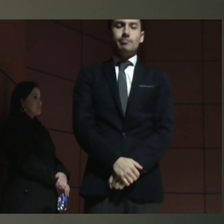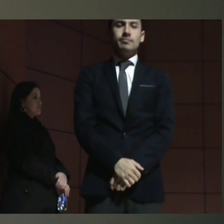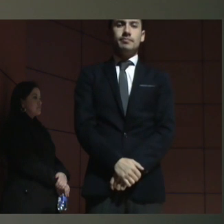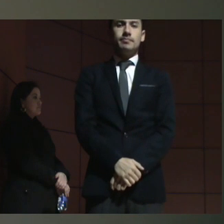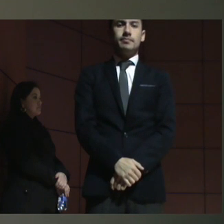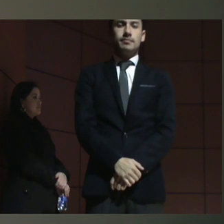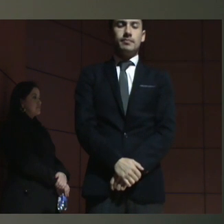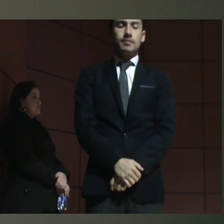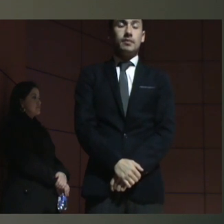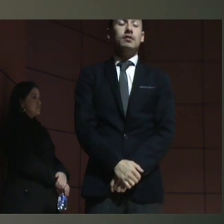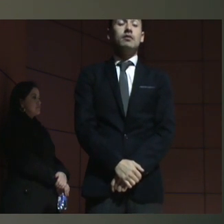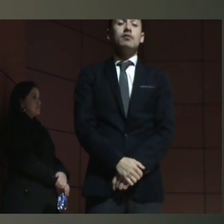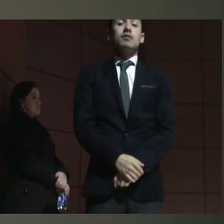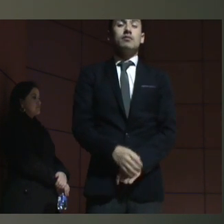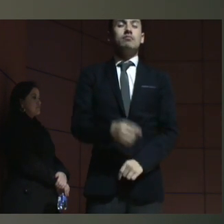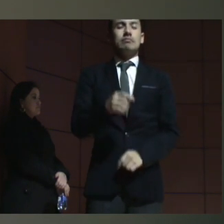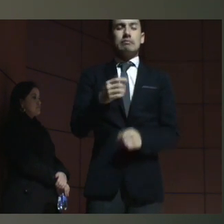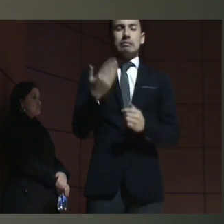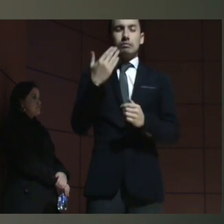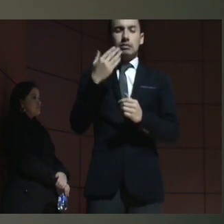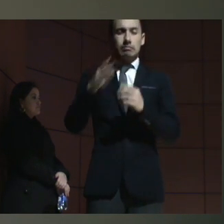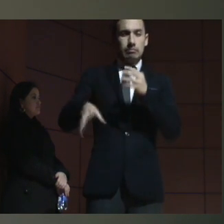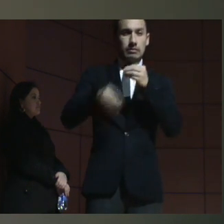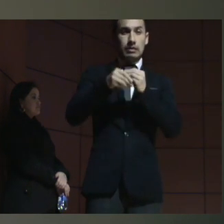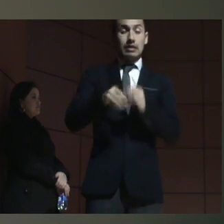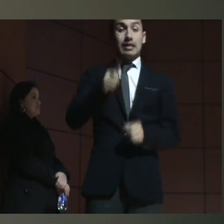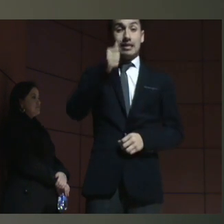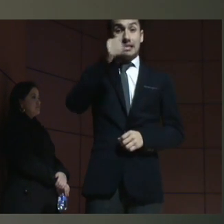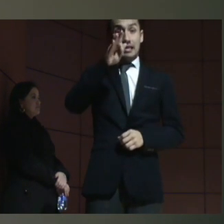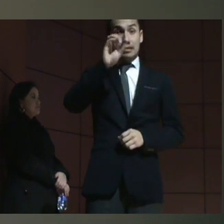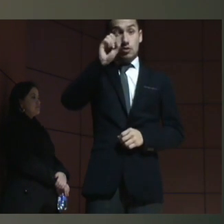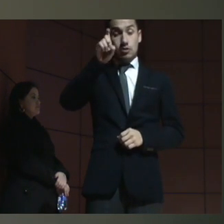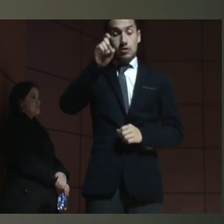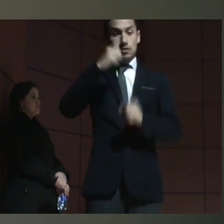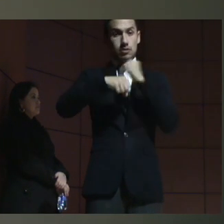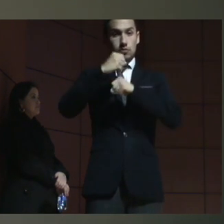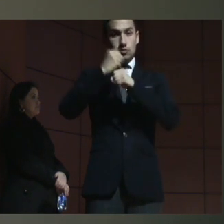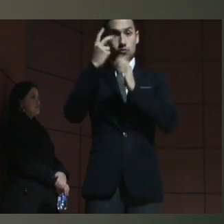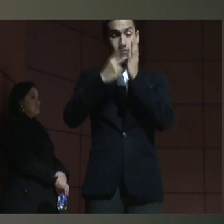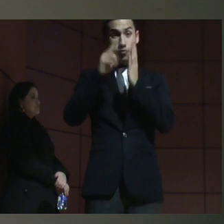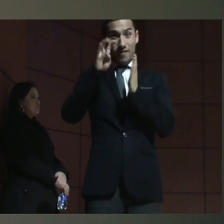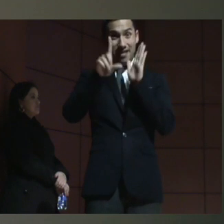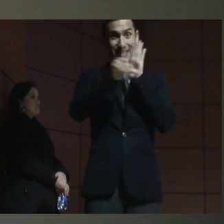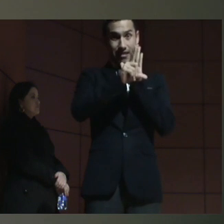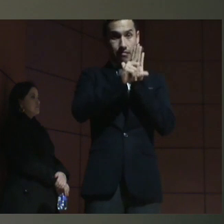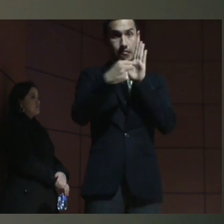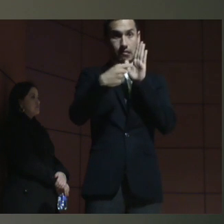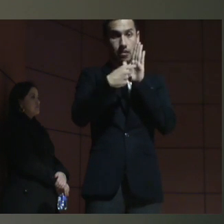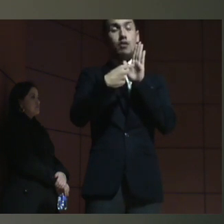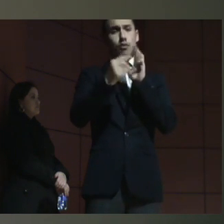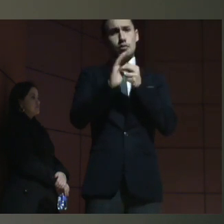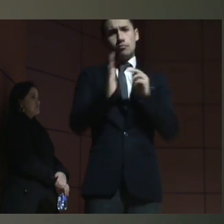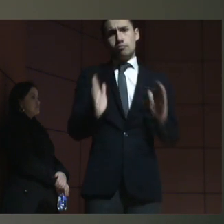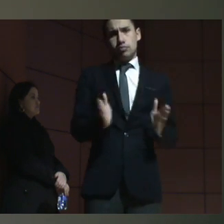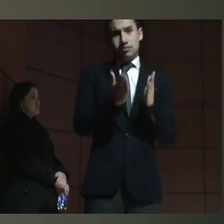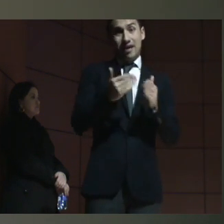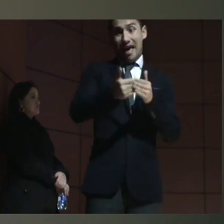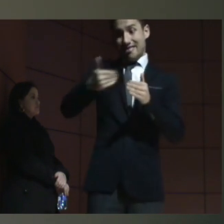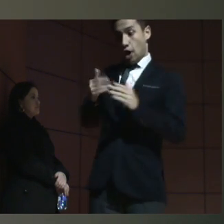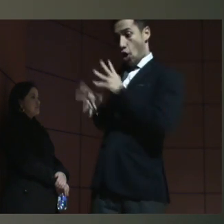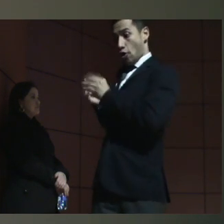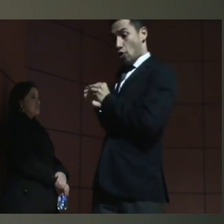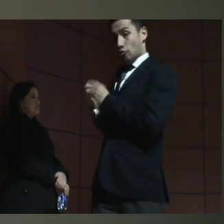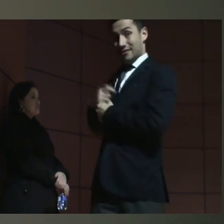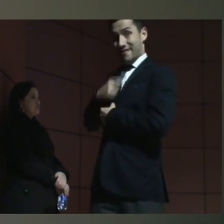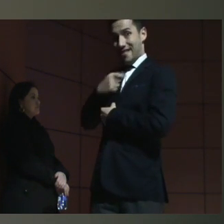pero vale la pena mencionar que la ley 13 06 del 2009 sí significó un avance respecto de lo que el código civil